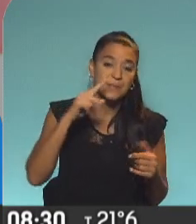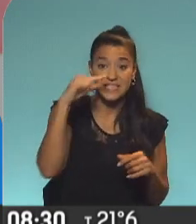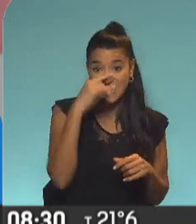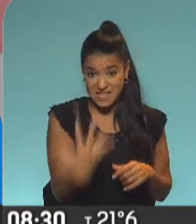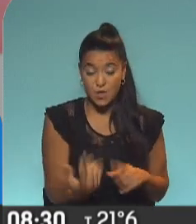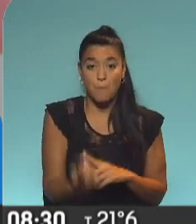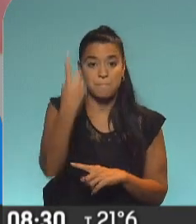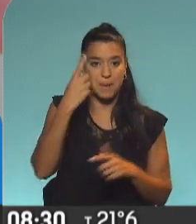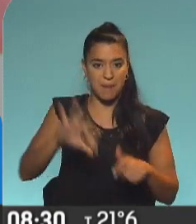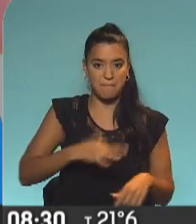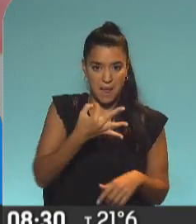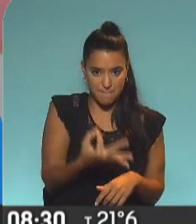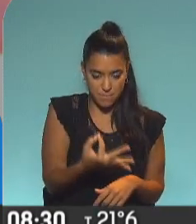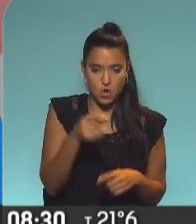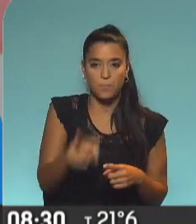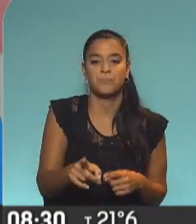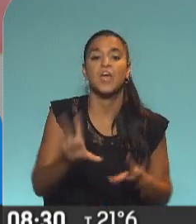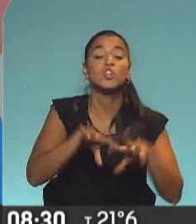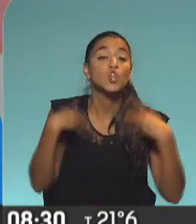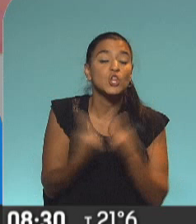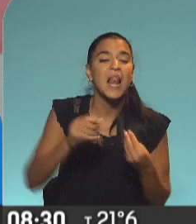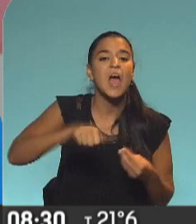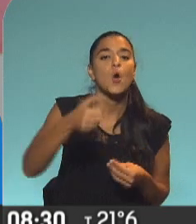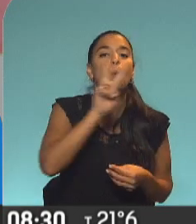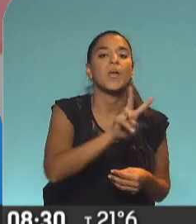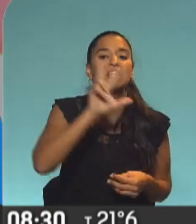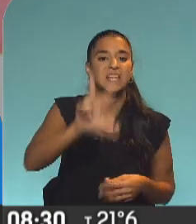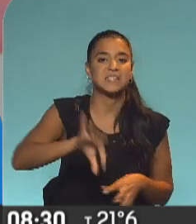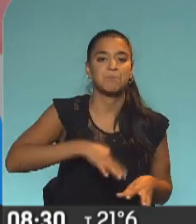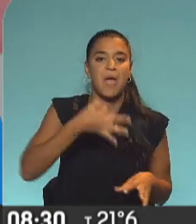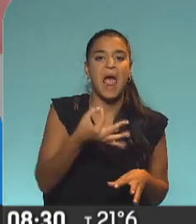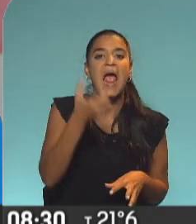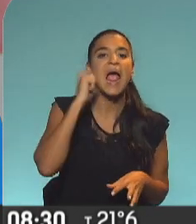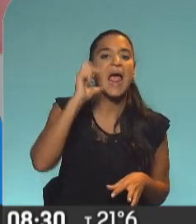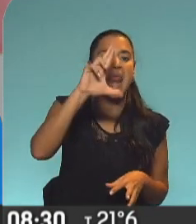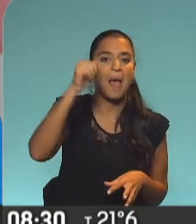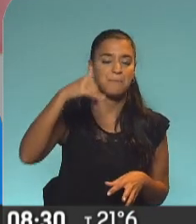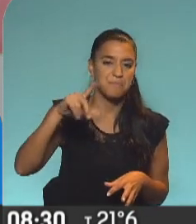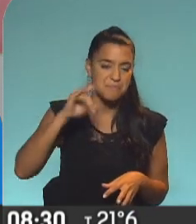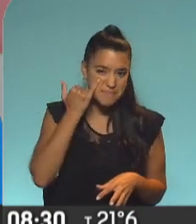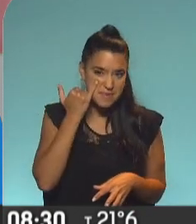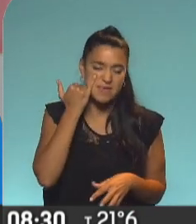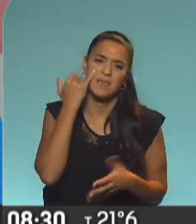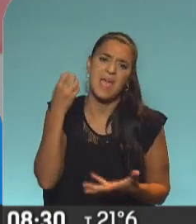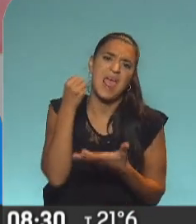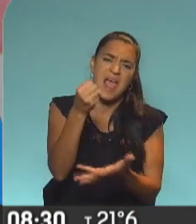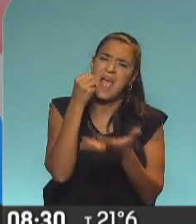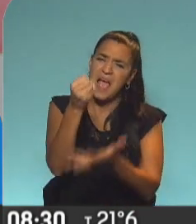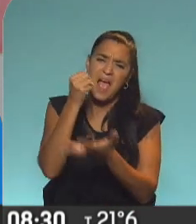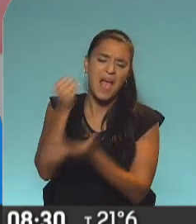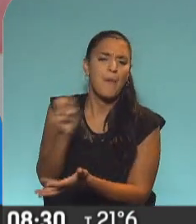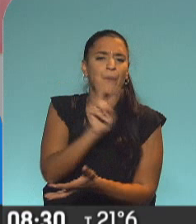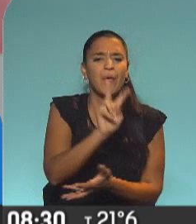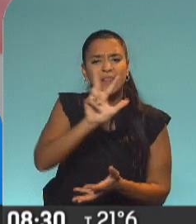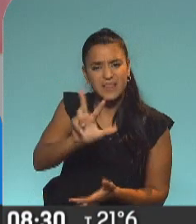ganaba su primer Grammy. Ganó 23 premios Grammy, siendo por supuesto el mayor ganador de Grammys en la